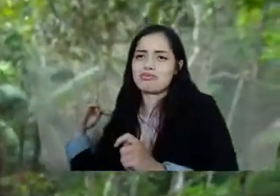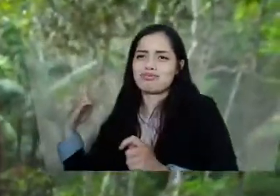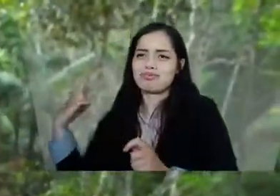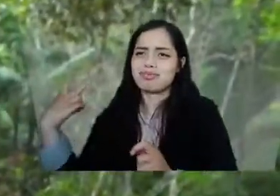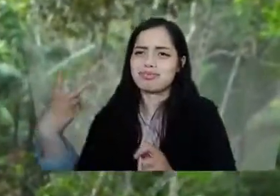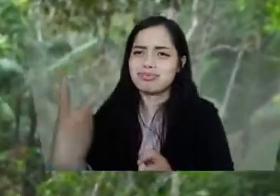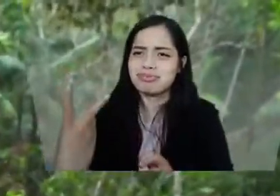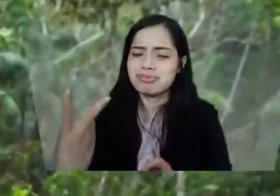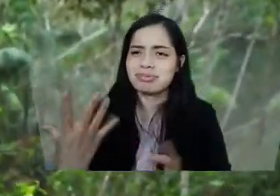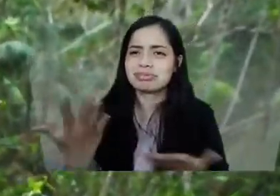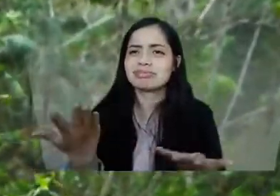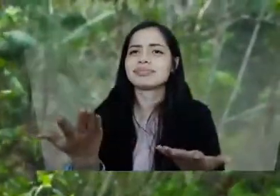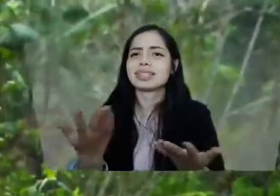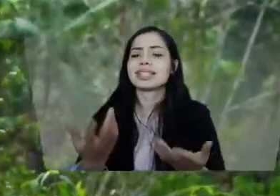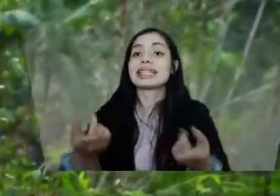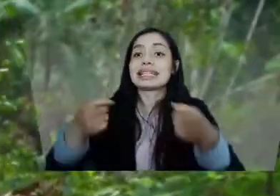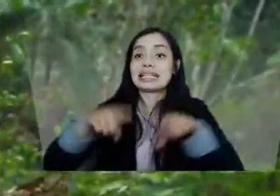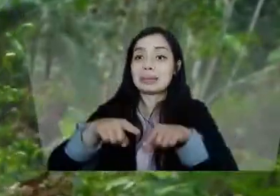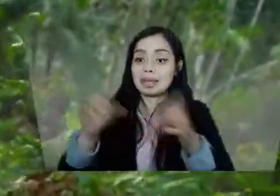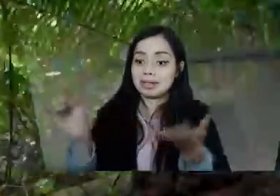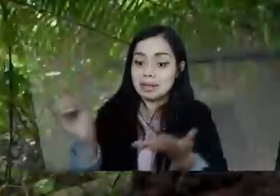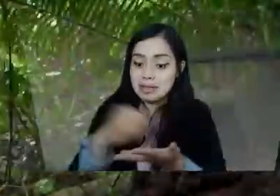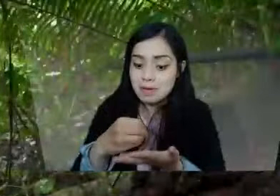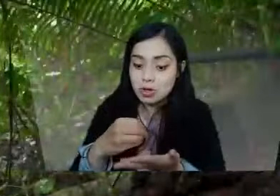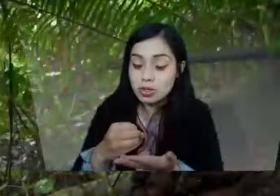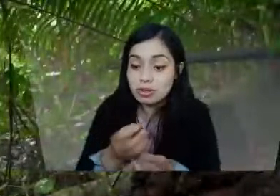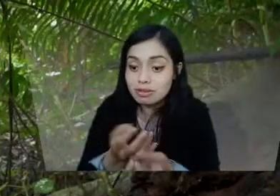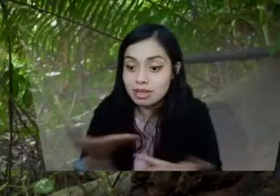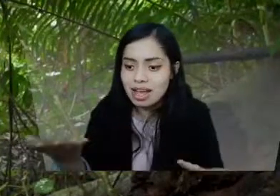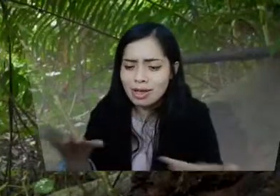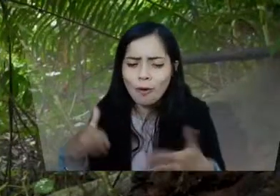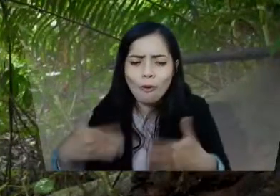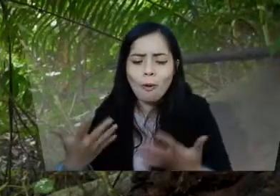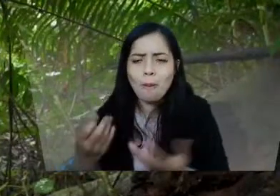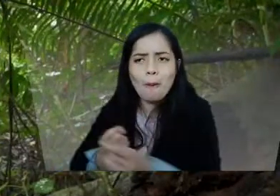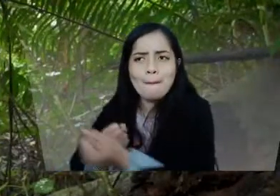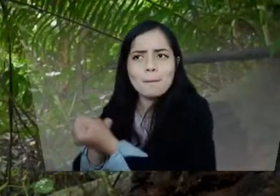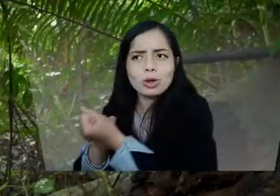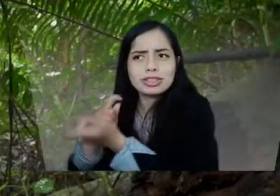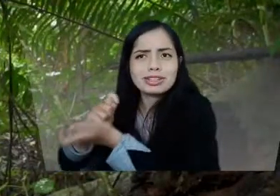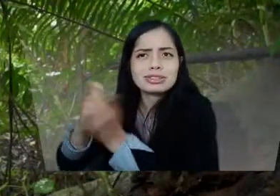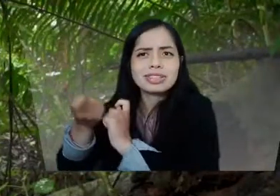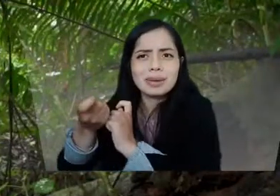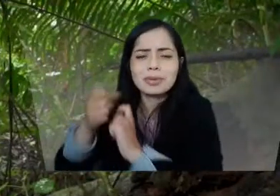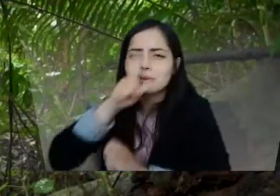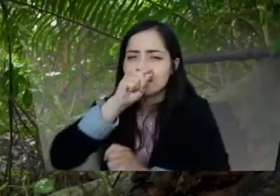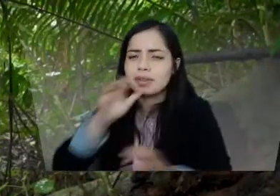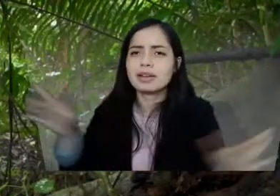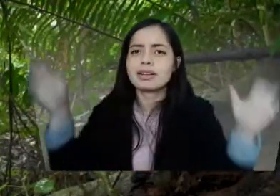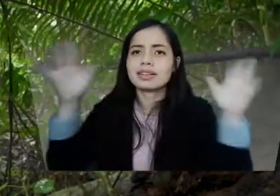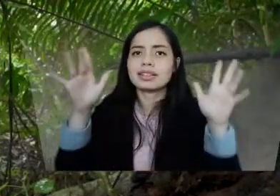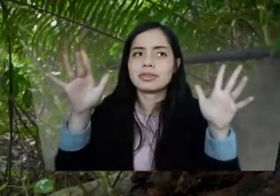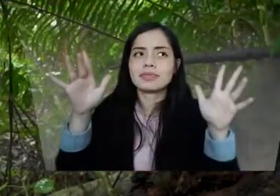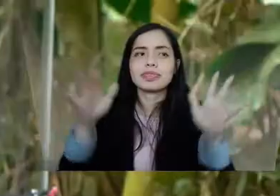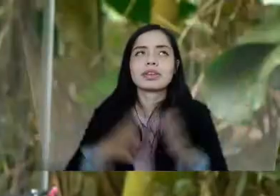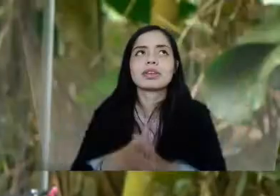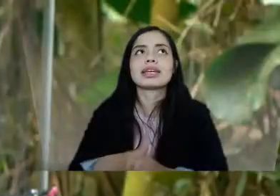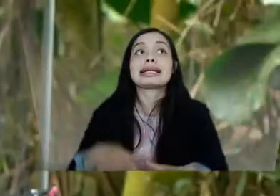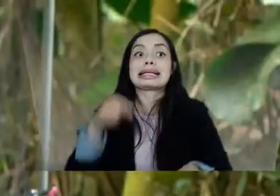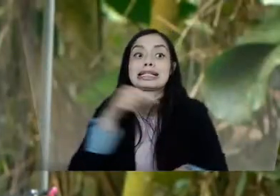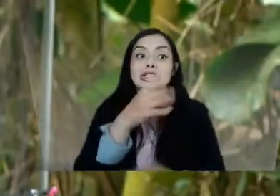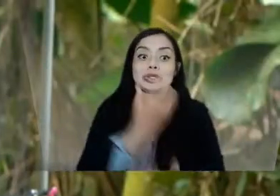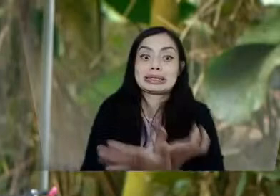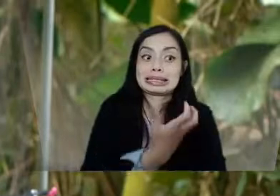cambios. Esto es ciencia criolla. Estamos abordando preguntas fundamentales sobre nuestra biodiversidad y lo estamos haciendo